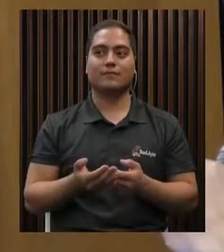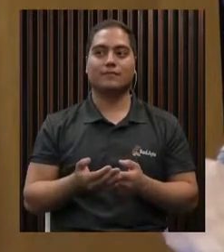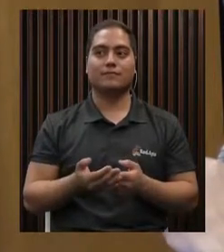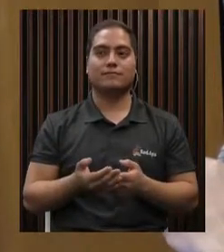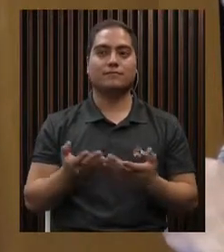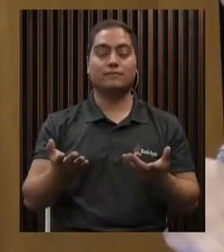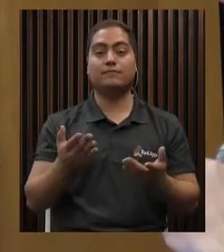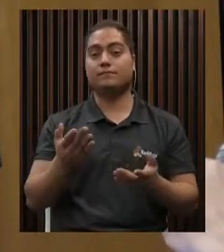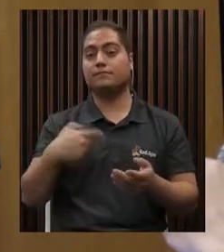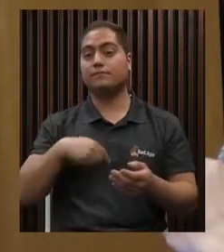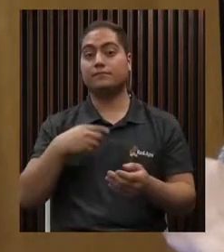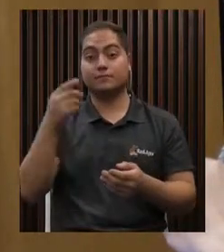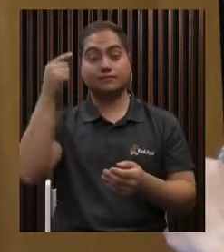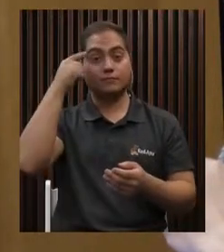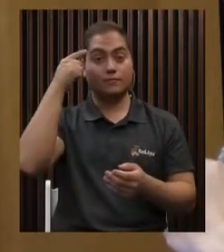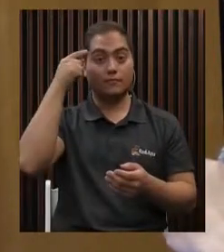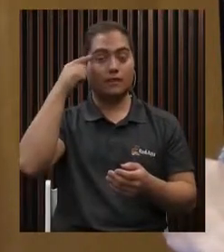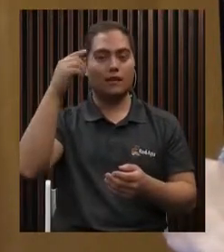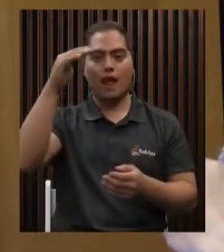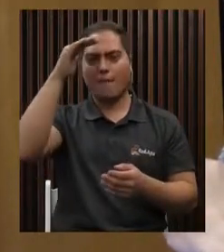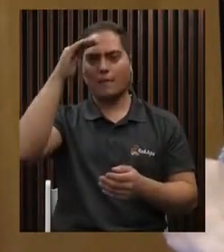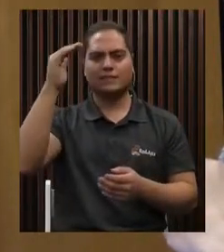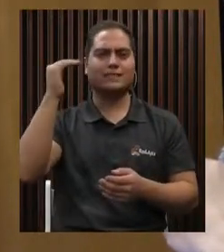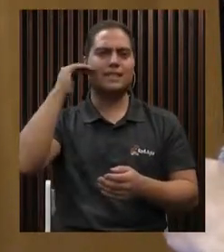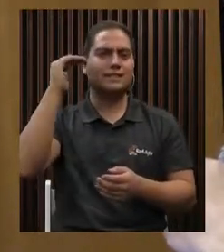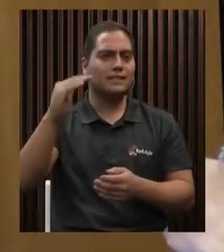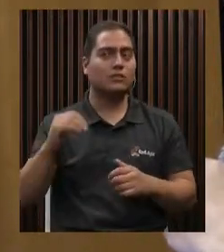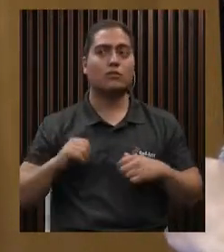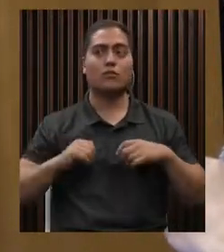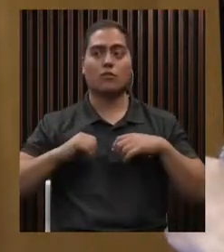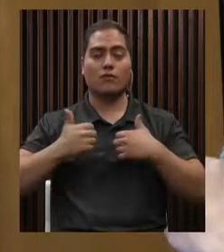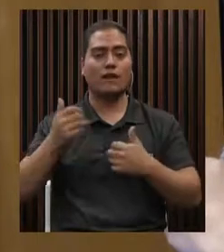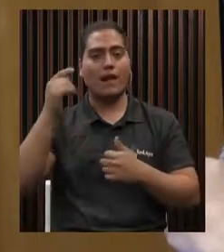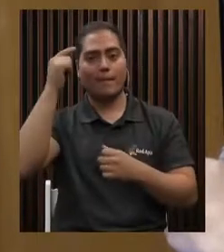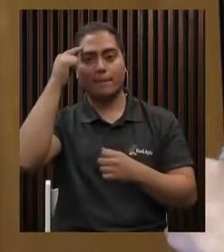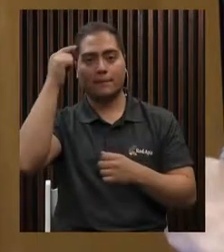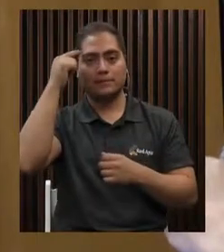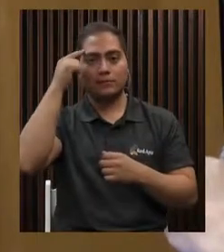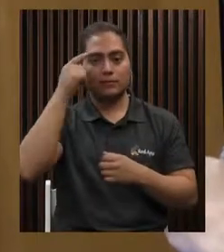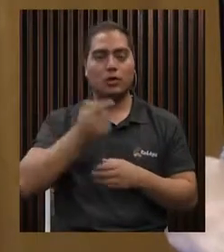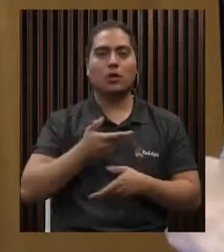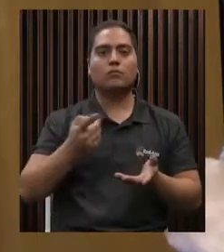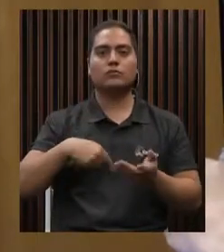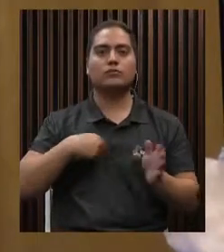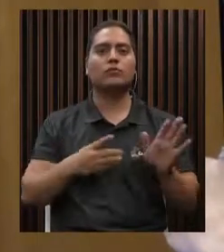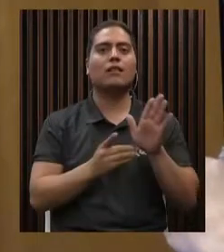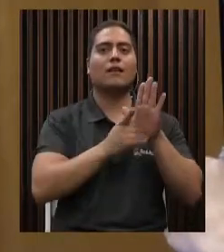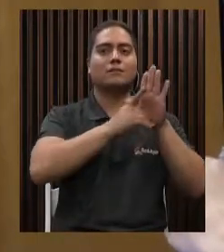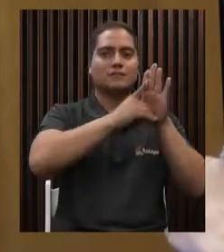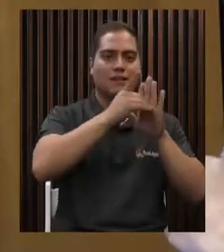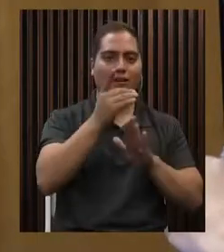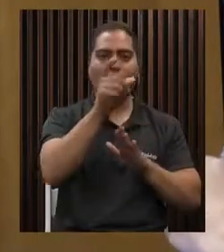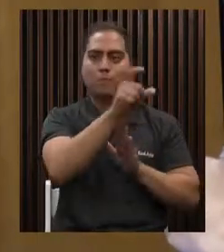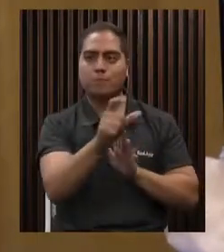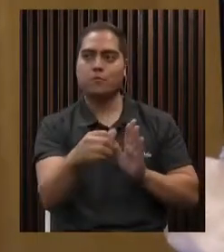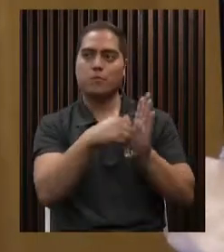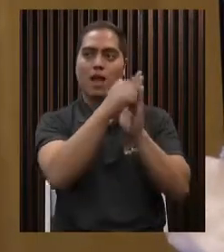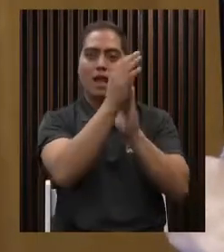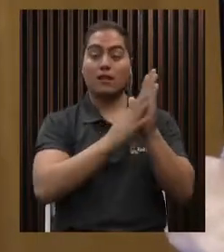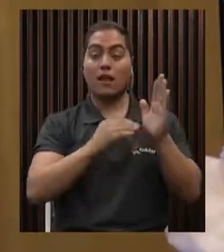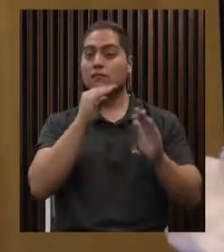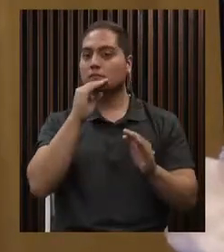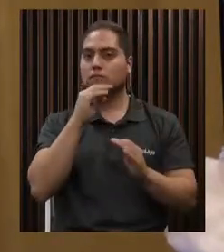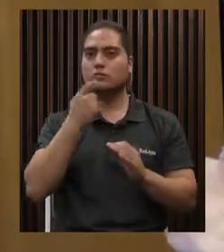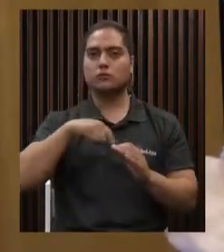cuando pensamos en la experiencia de los niños y de los jóvenes, pensamos en cómo podemos desarrollar artistas y también